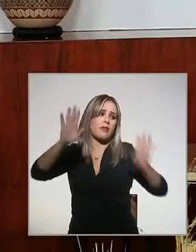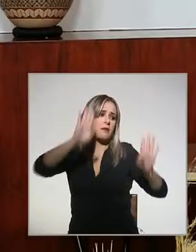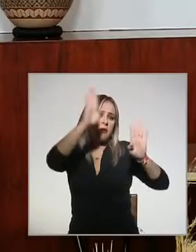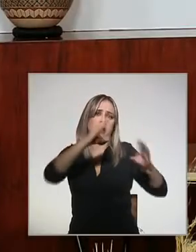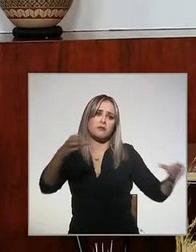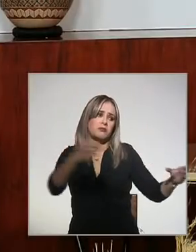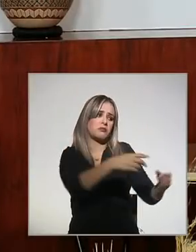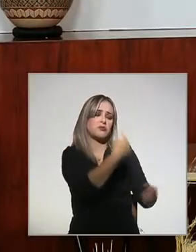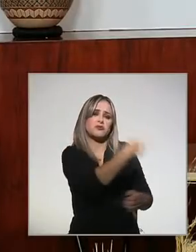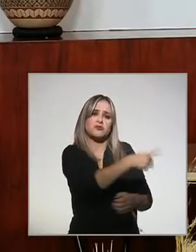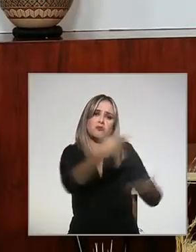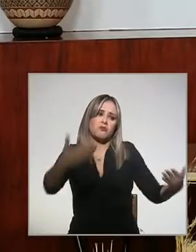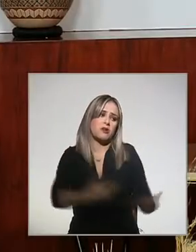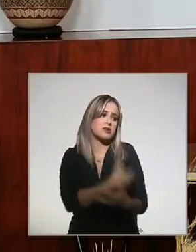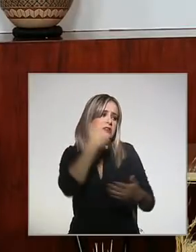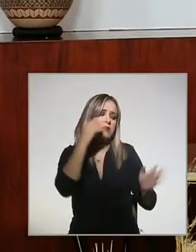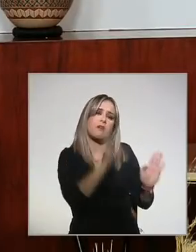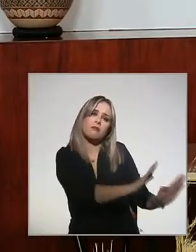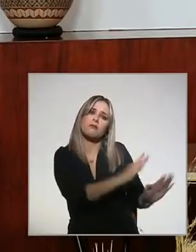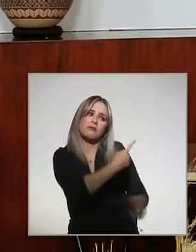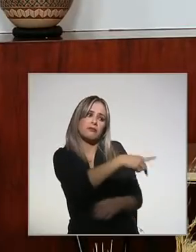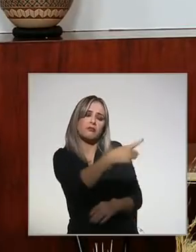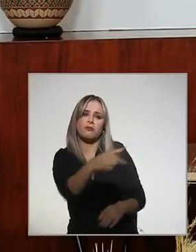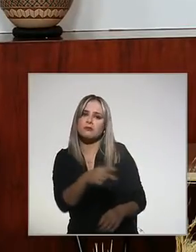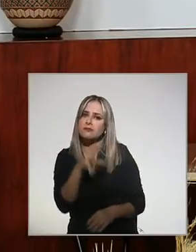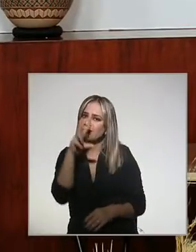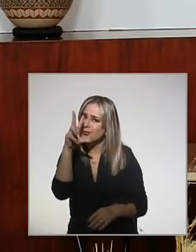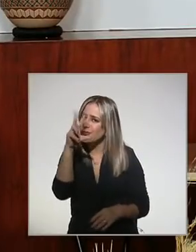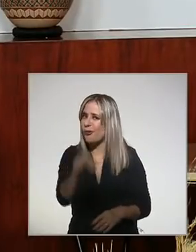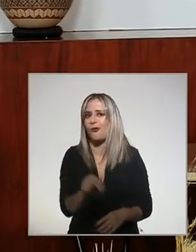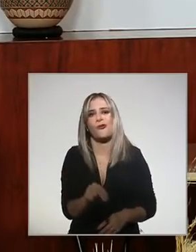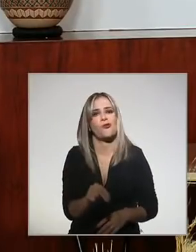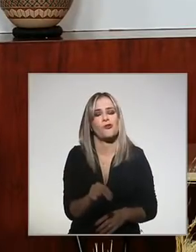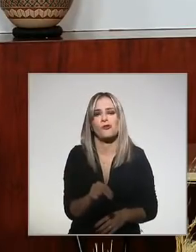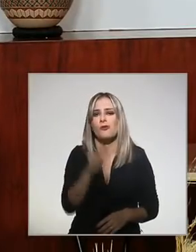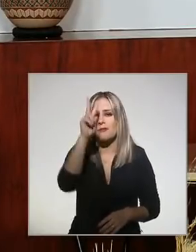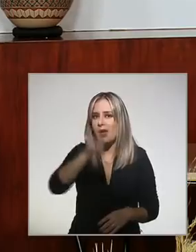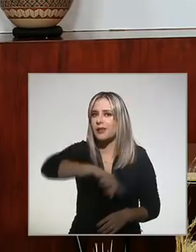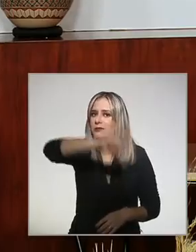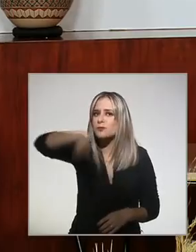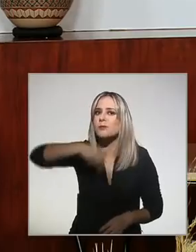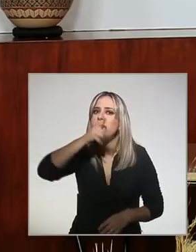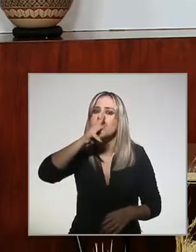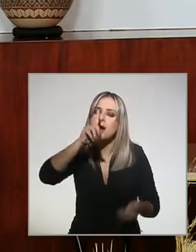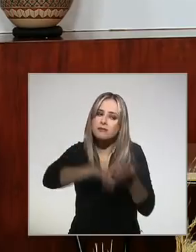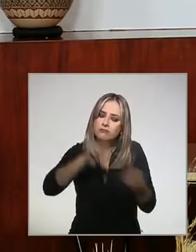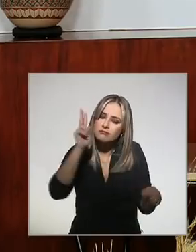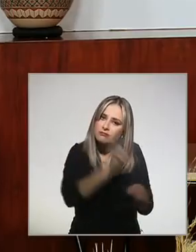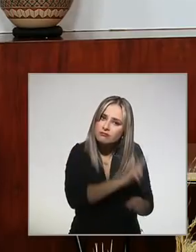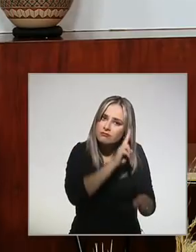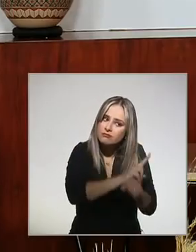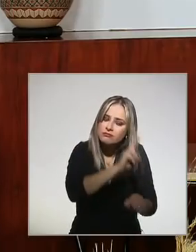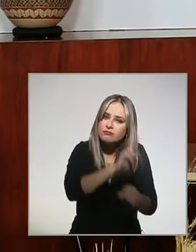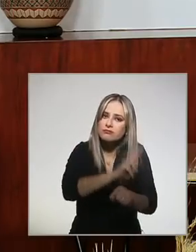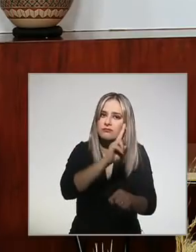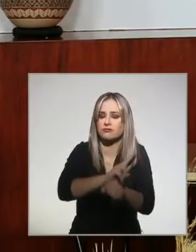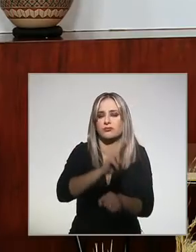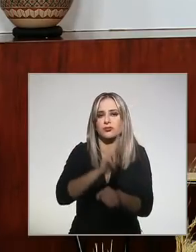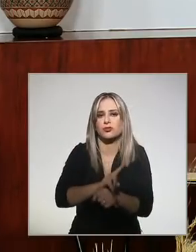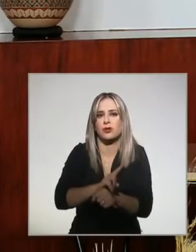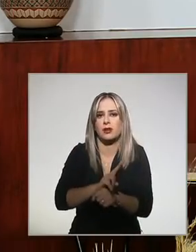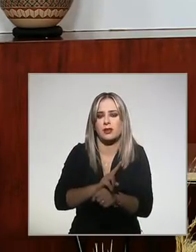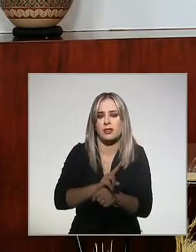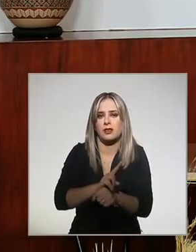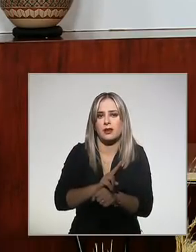realmente es muy importante que mamás y papás, adultos a cargo, realmente estemos a cargo y que no sea